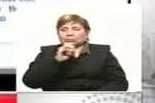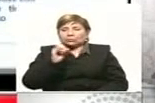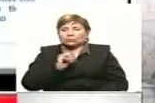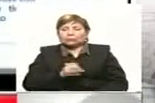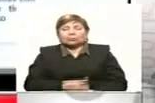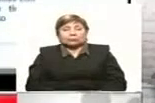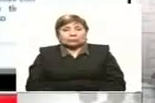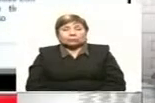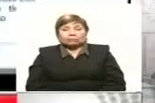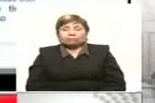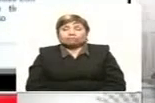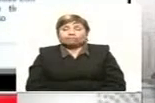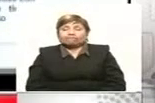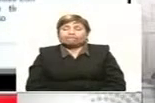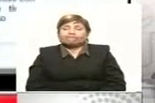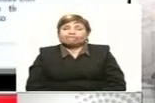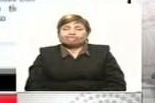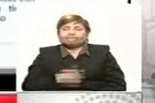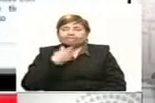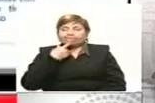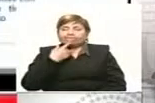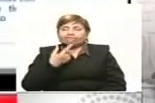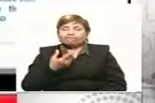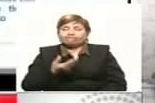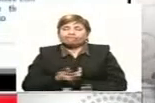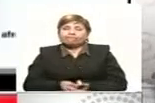83%, ¿no? Es decir,